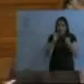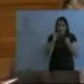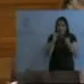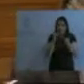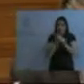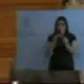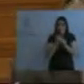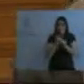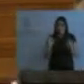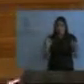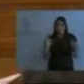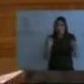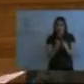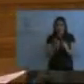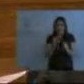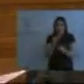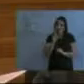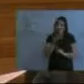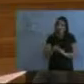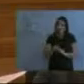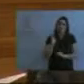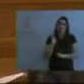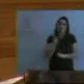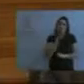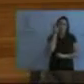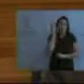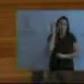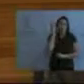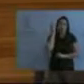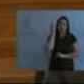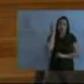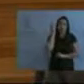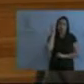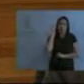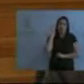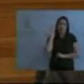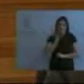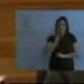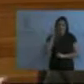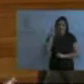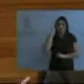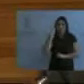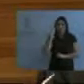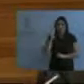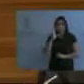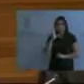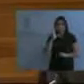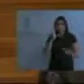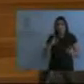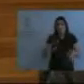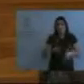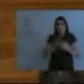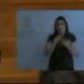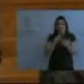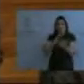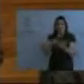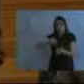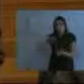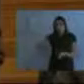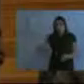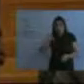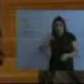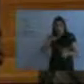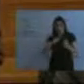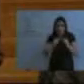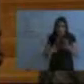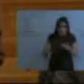trabajo, recuerde que va también en detrimento o repercutirá negativamente en cuanto a los demás tributos que se recaudan en nuestra